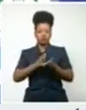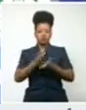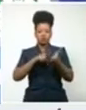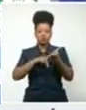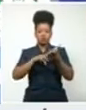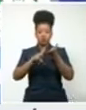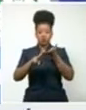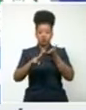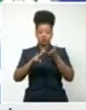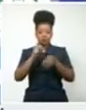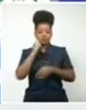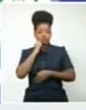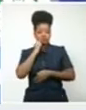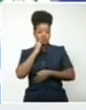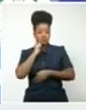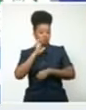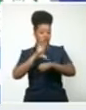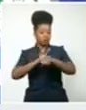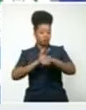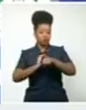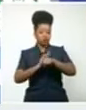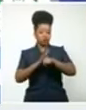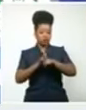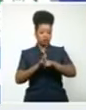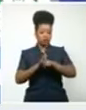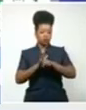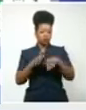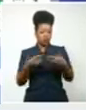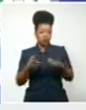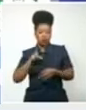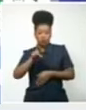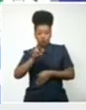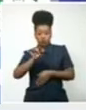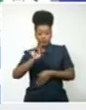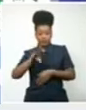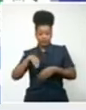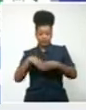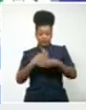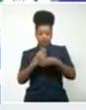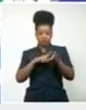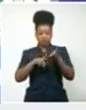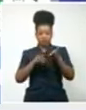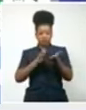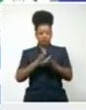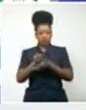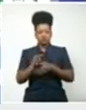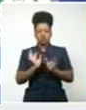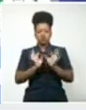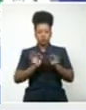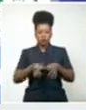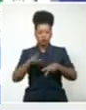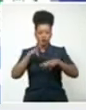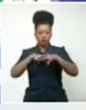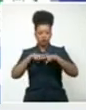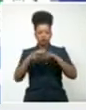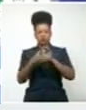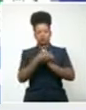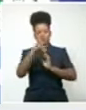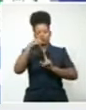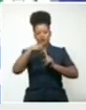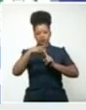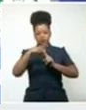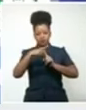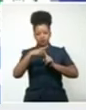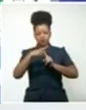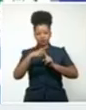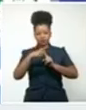de incidencia más altas en los últimos 15 días continúan siendo La Habana y Matanzas, a partir de los datos